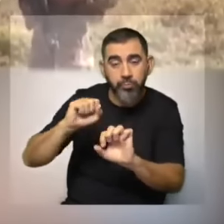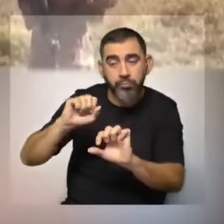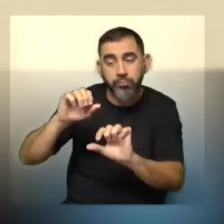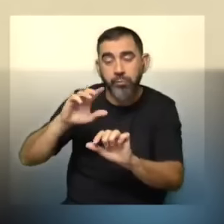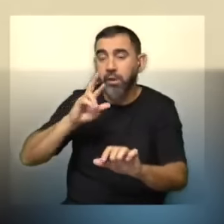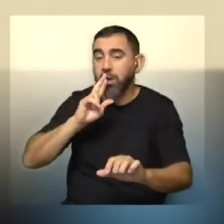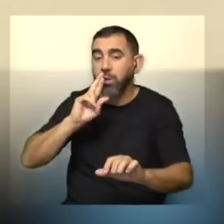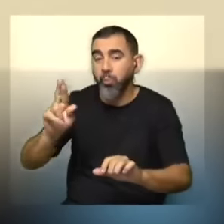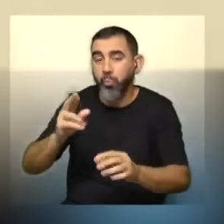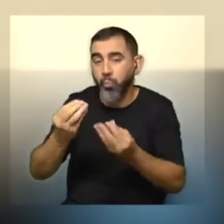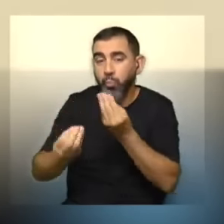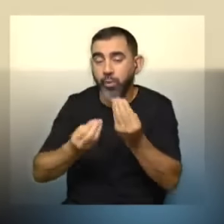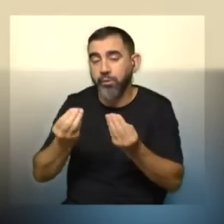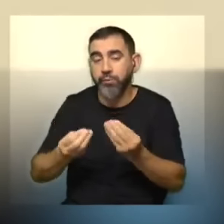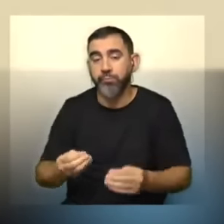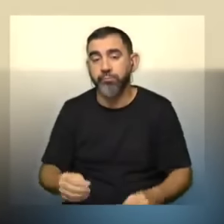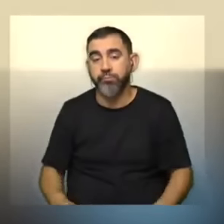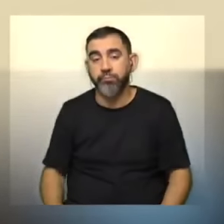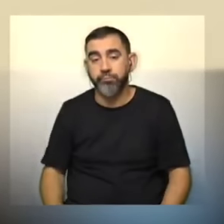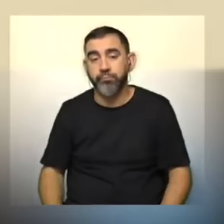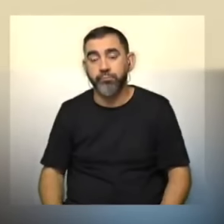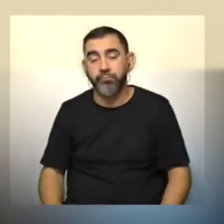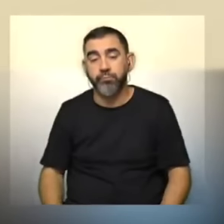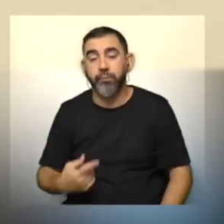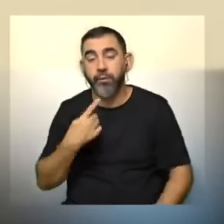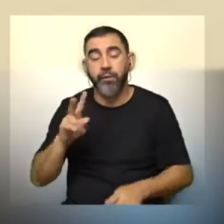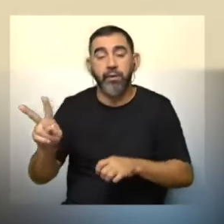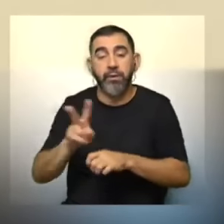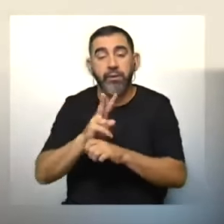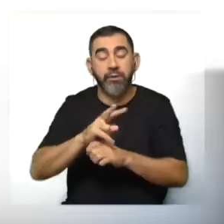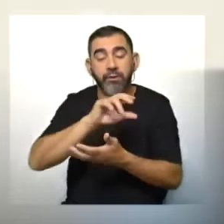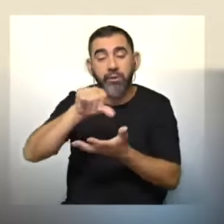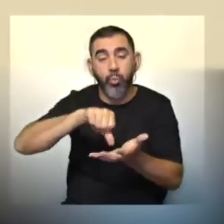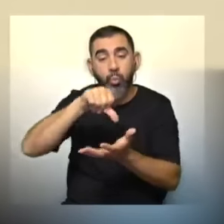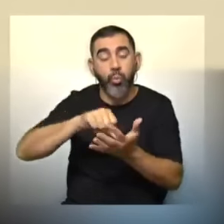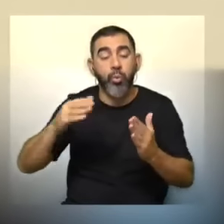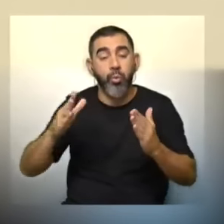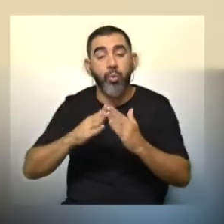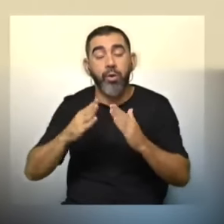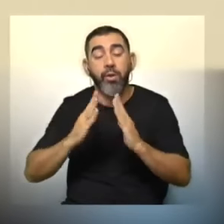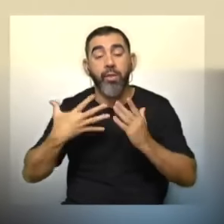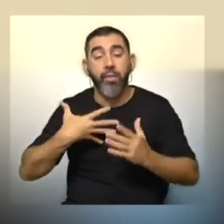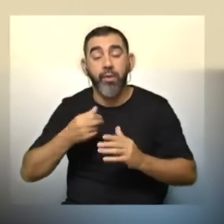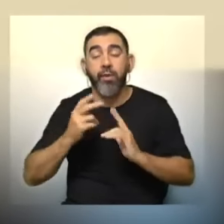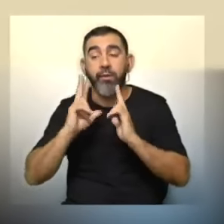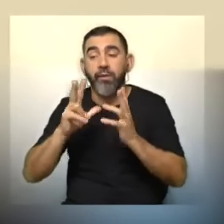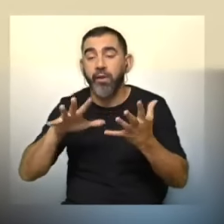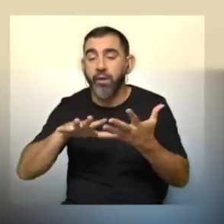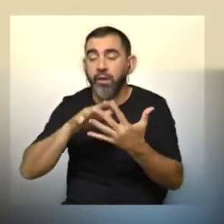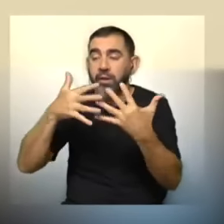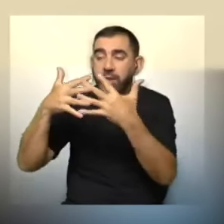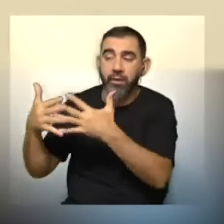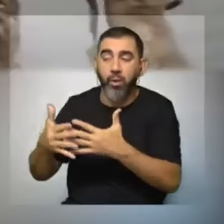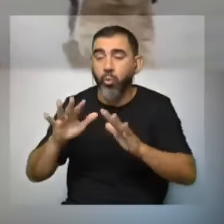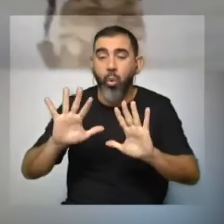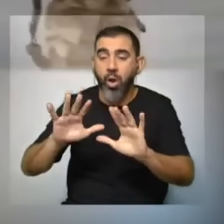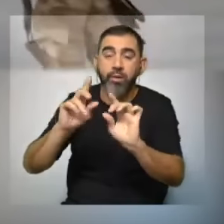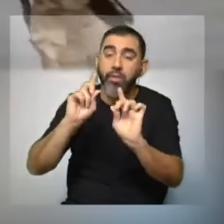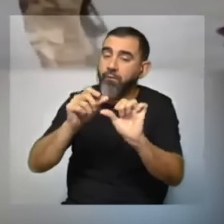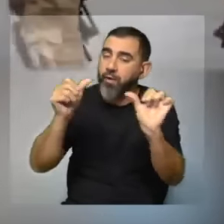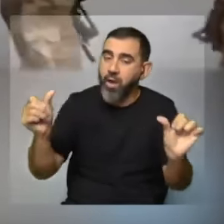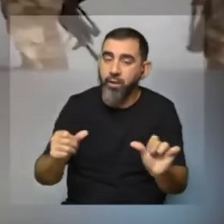respuesta según el portavoz de seguridad Nacional de la Casa Blanca John Kirby que dijo que Estados Unidos hará lo que tiene que hacer si bien destacó